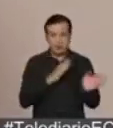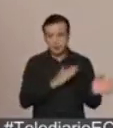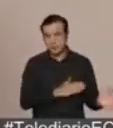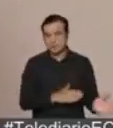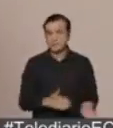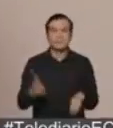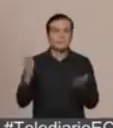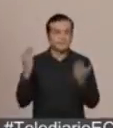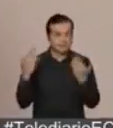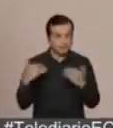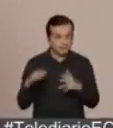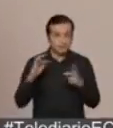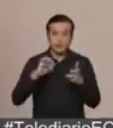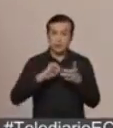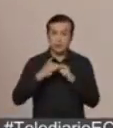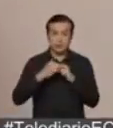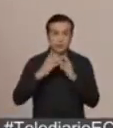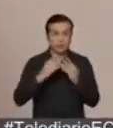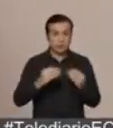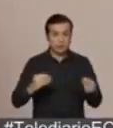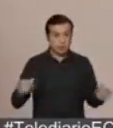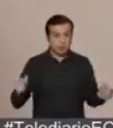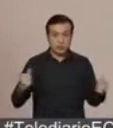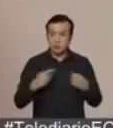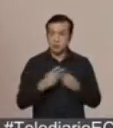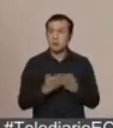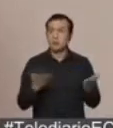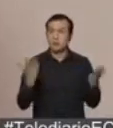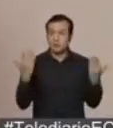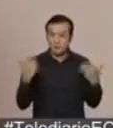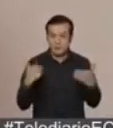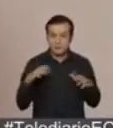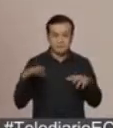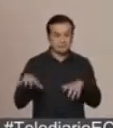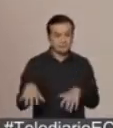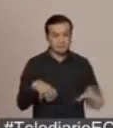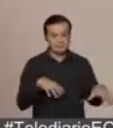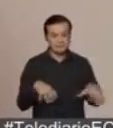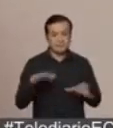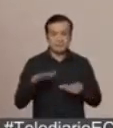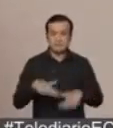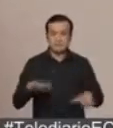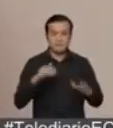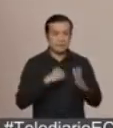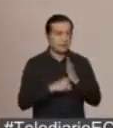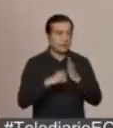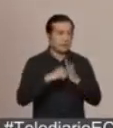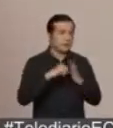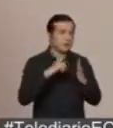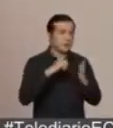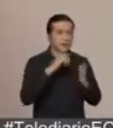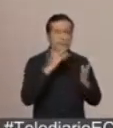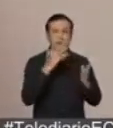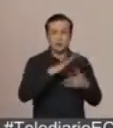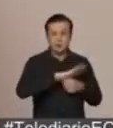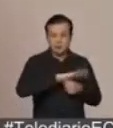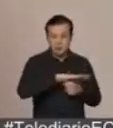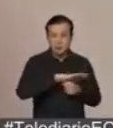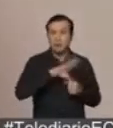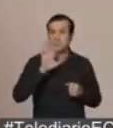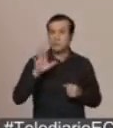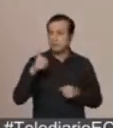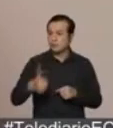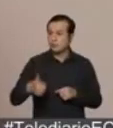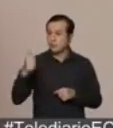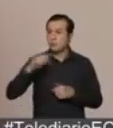apoyando a los problemas que se puedan presentar. Hemos estado coordinando acciones entre el Ministerio, la Cancillería, nuestra embajada allá, las autoridades